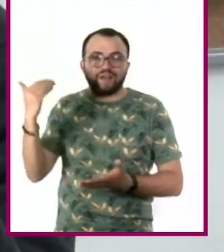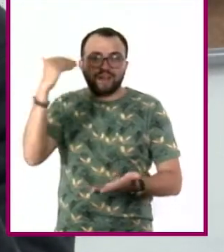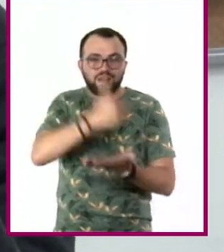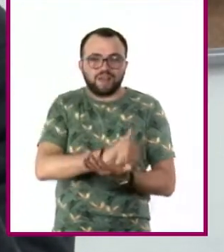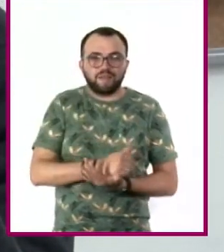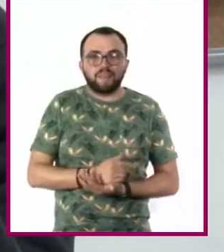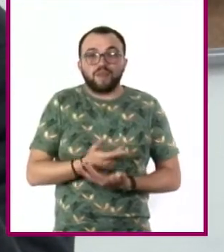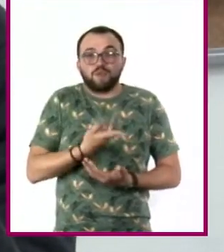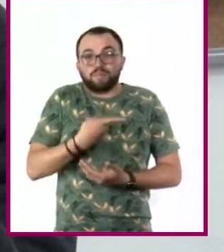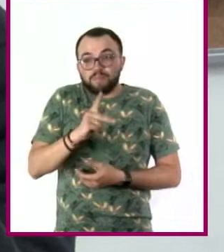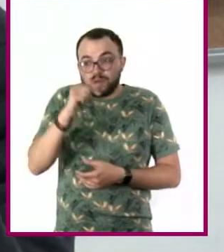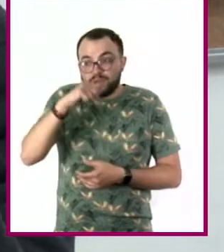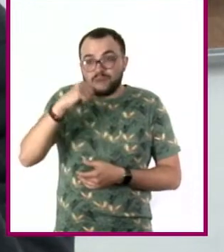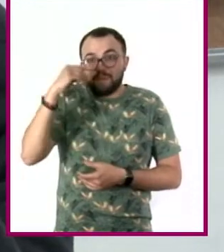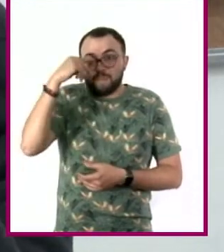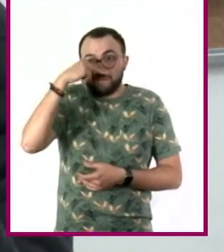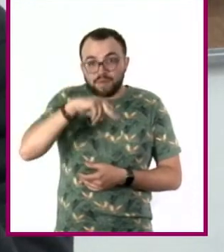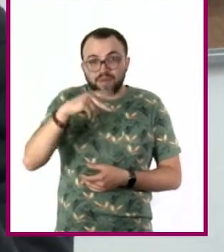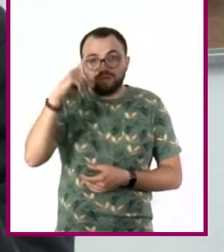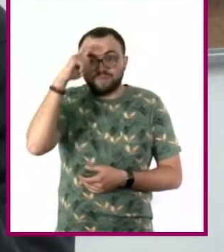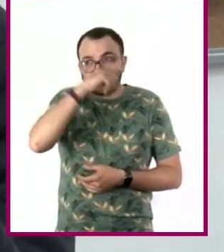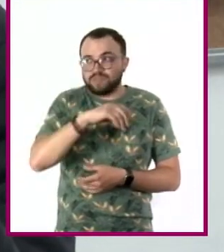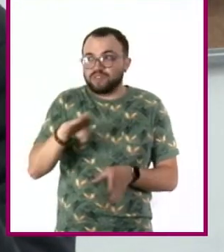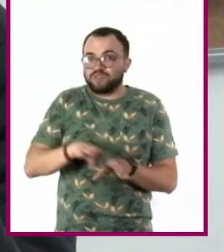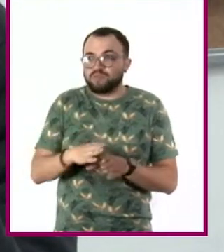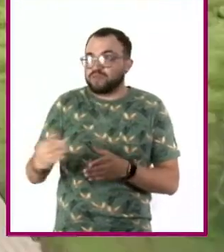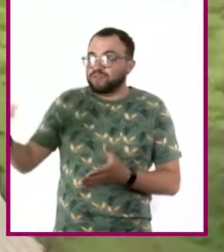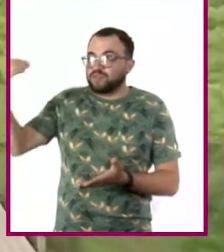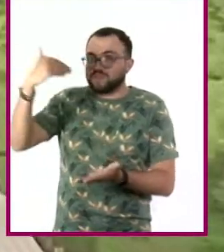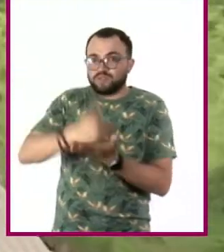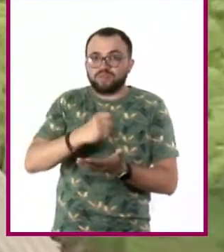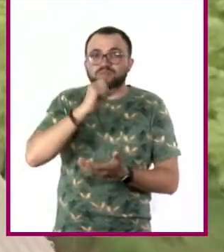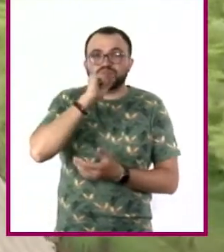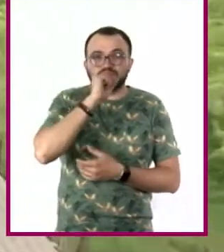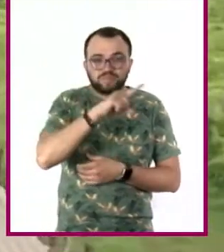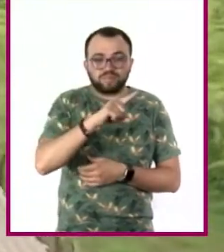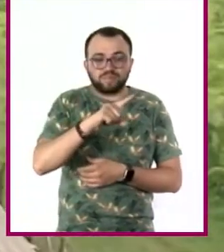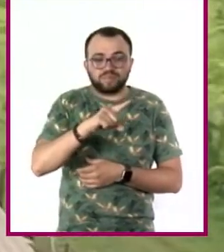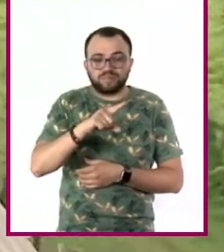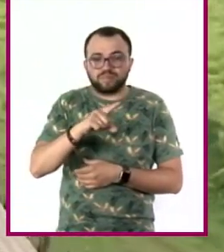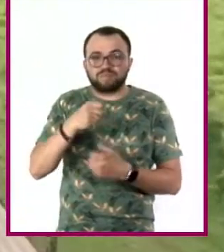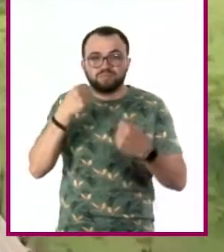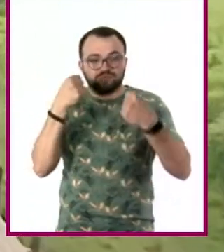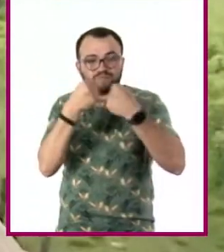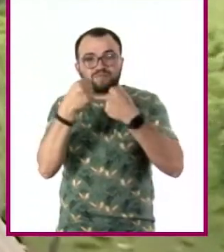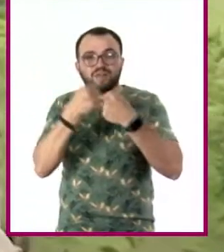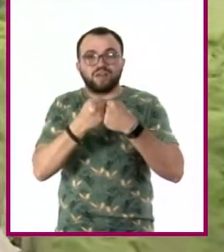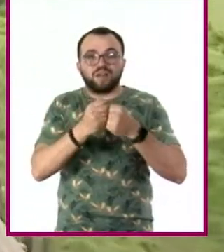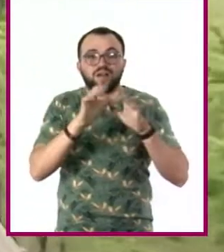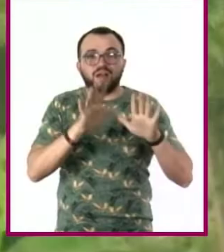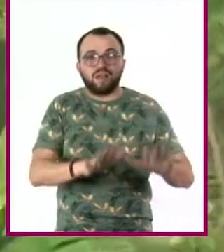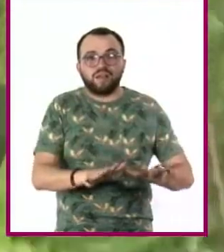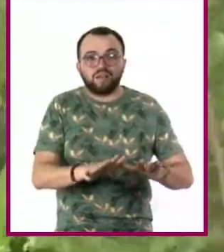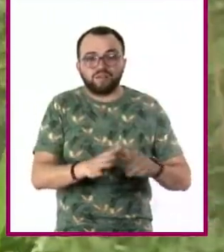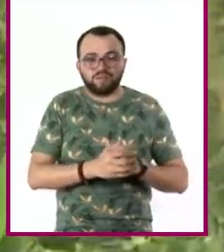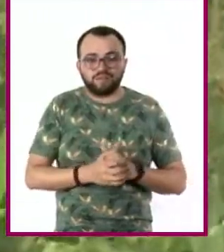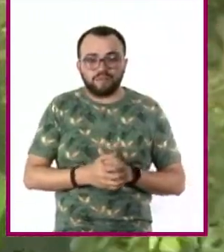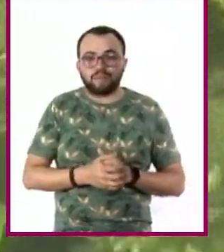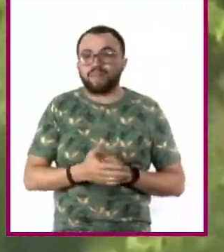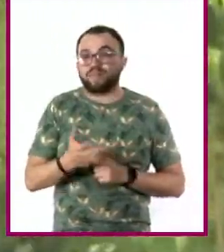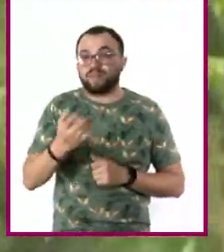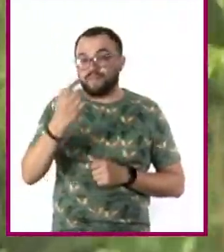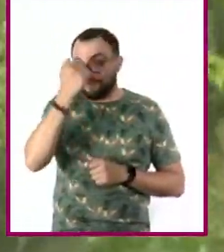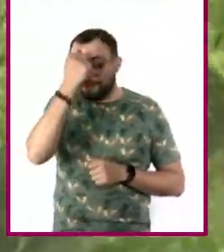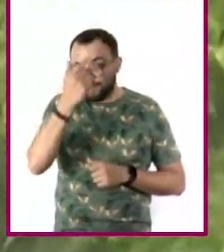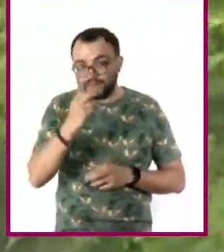recibir a tantos migrantes que se quedan varados en la frontera norte? No hay una respuesta fácil, por supuesto. También hay una